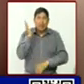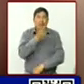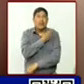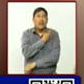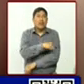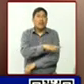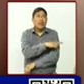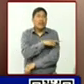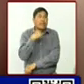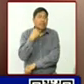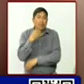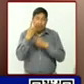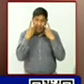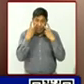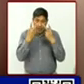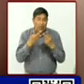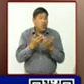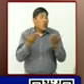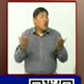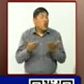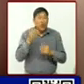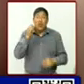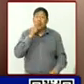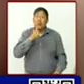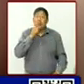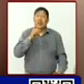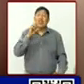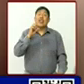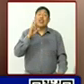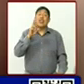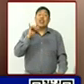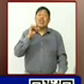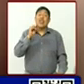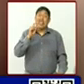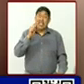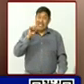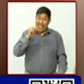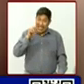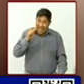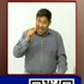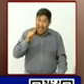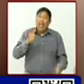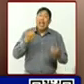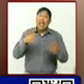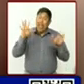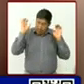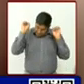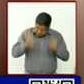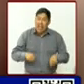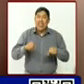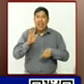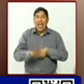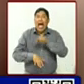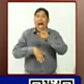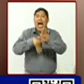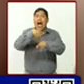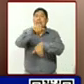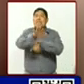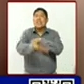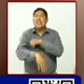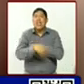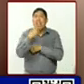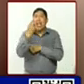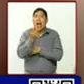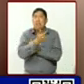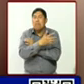este momento imágenes donde Cristina ya puede caminar. ¿Estás hablando en serio? Ya puede caminar al día